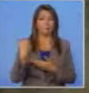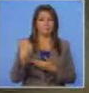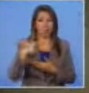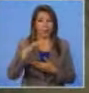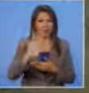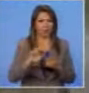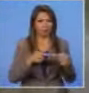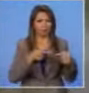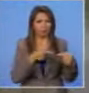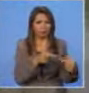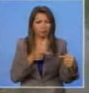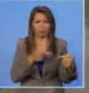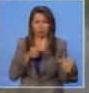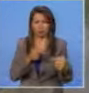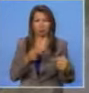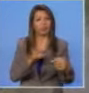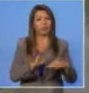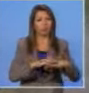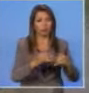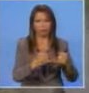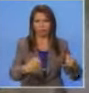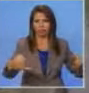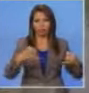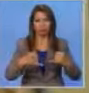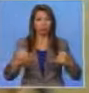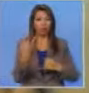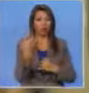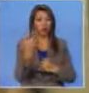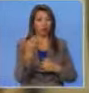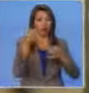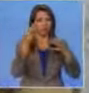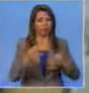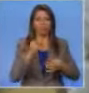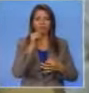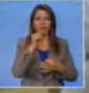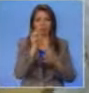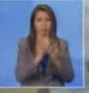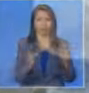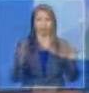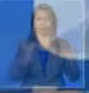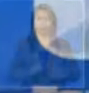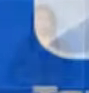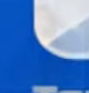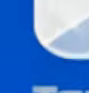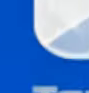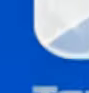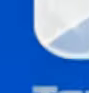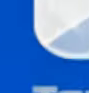cantidad de conflictos territoriales. 14 en total. Jorge Rodríguez, 24 horas.